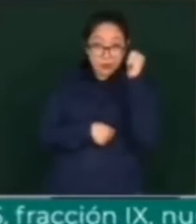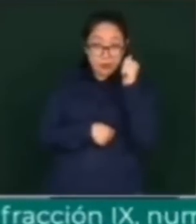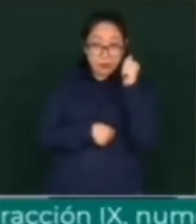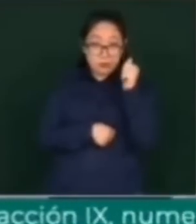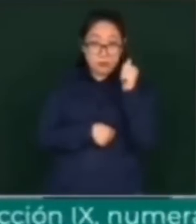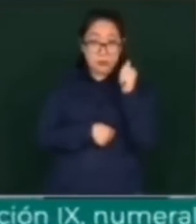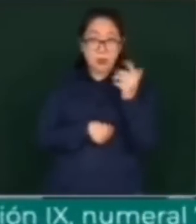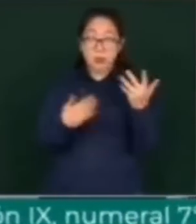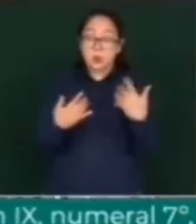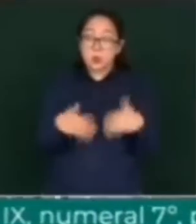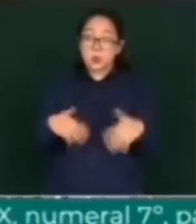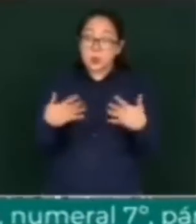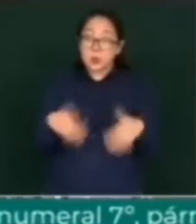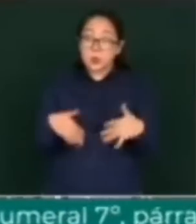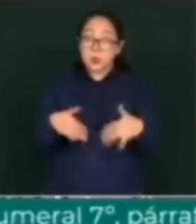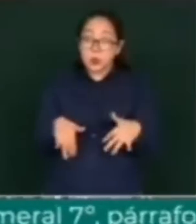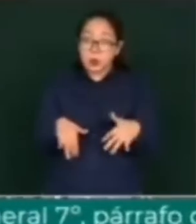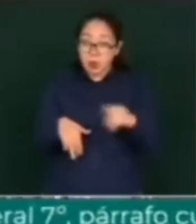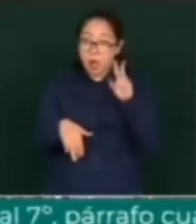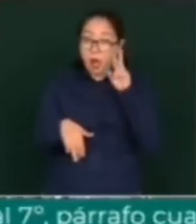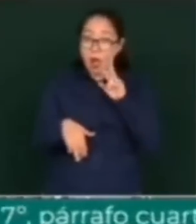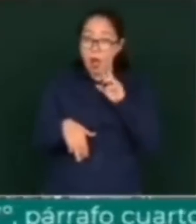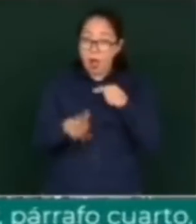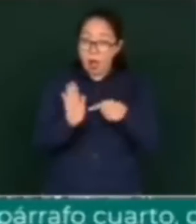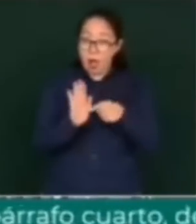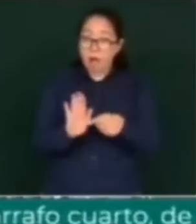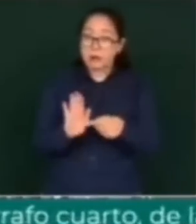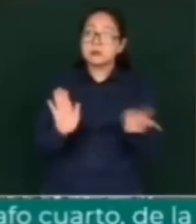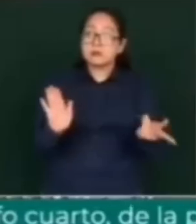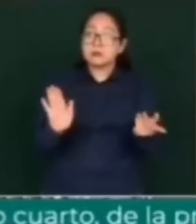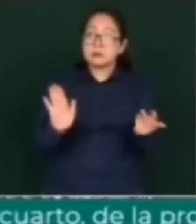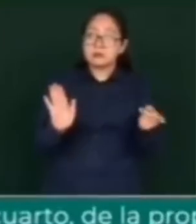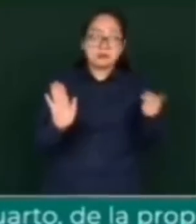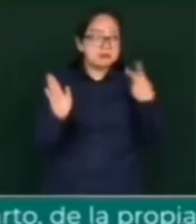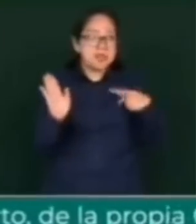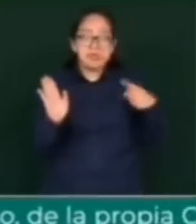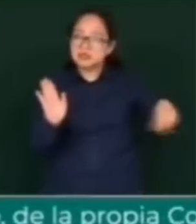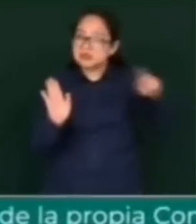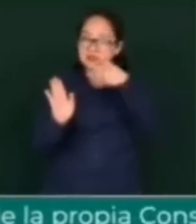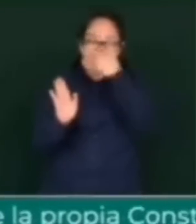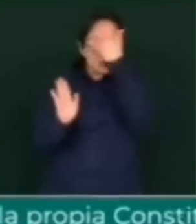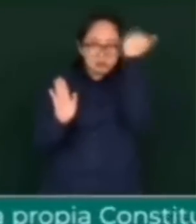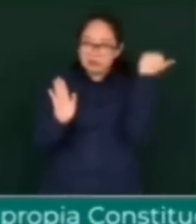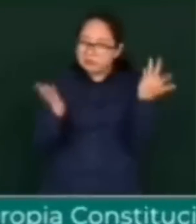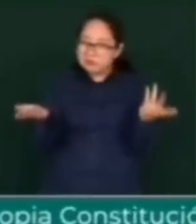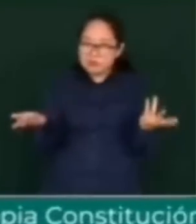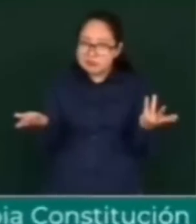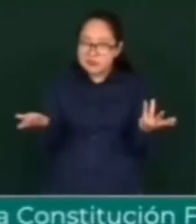La mayoría de la gente no sabe porque el INE